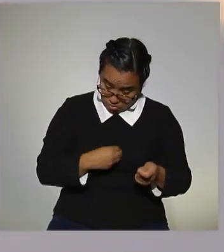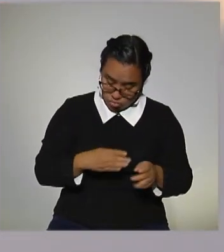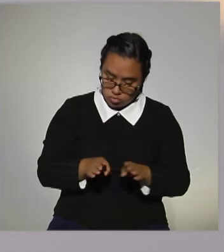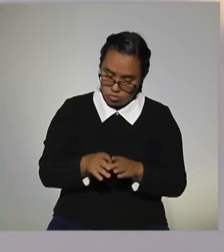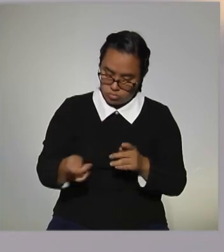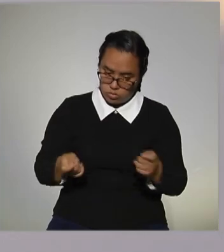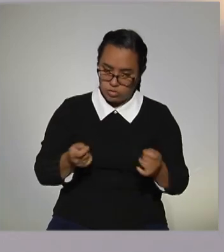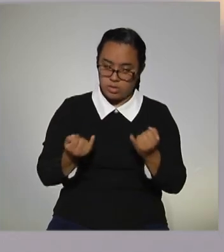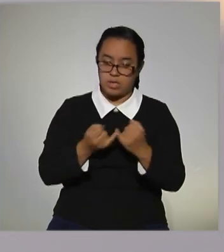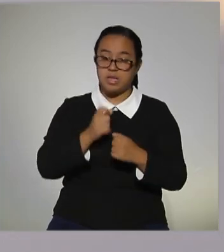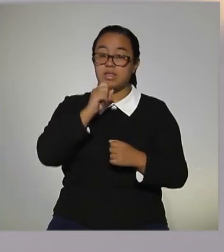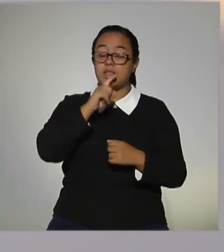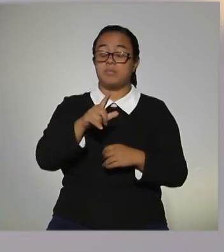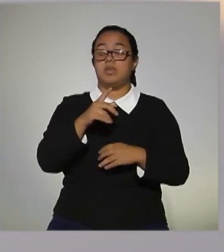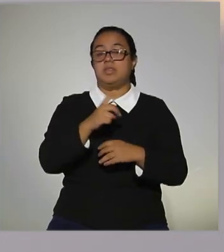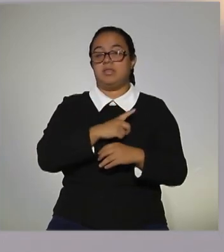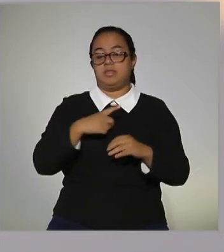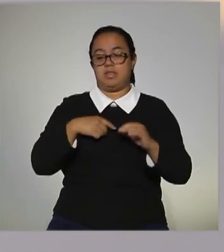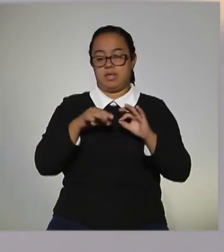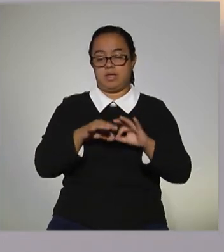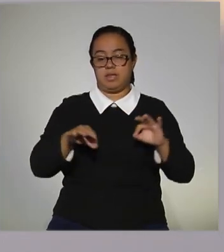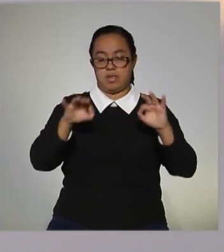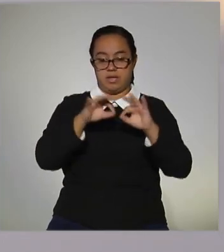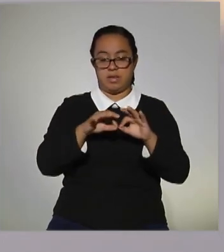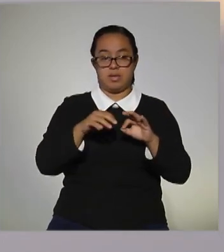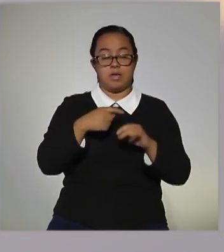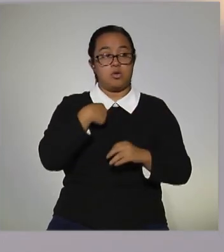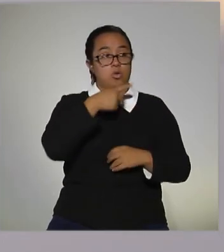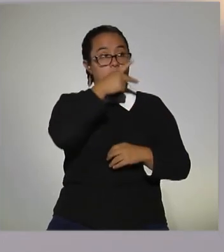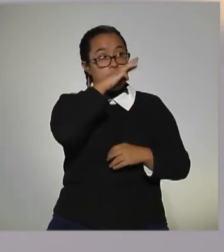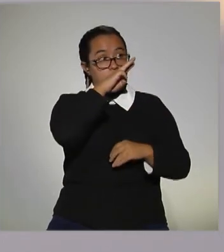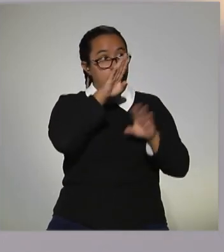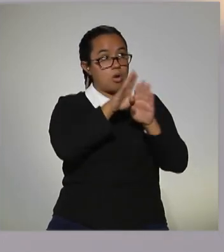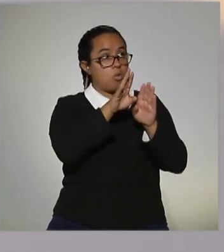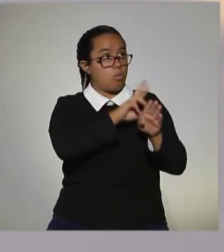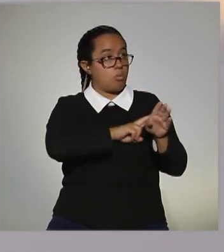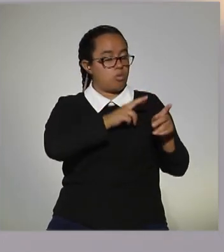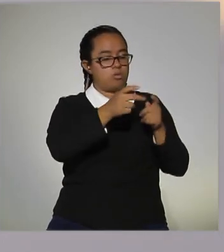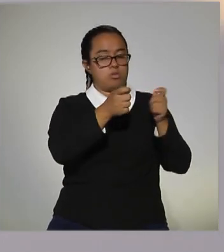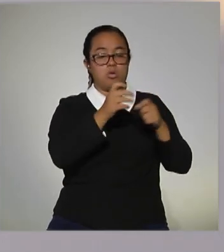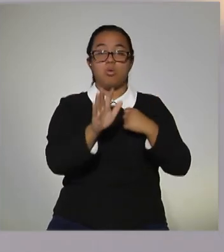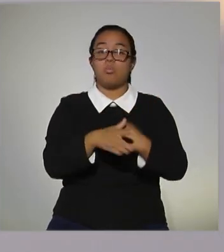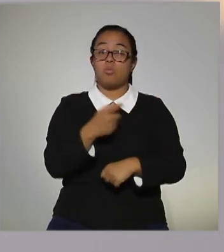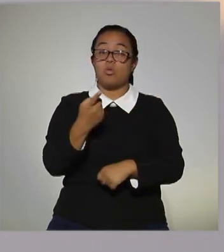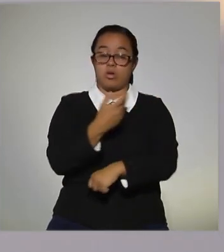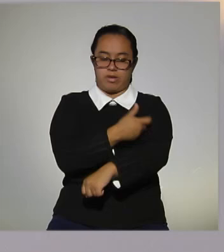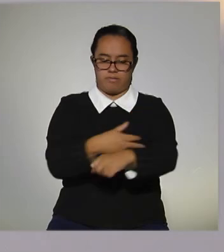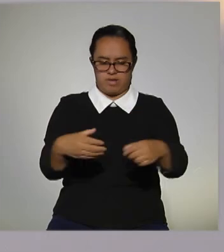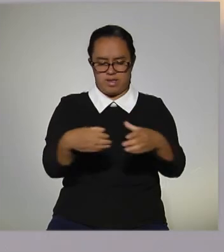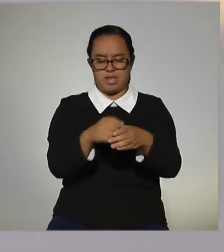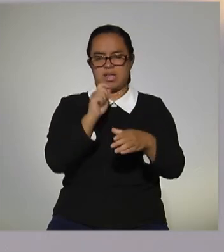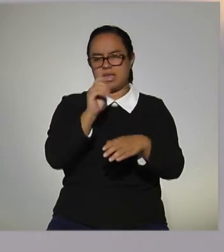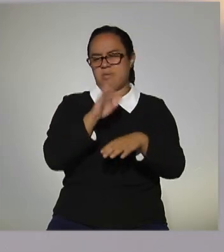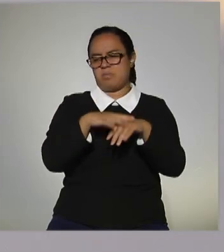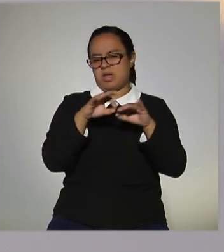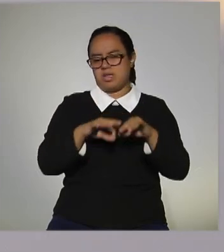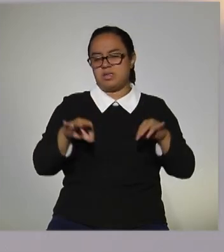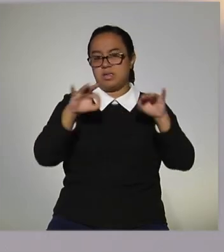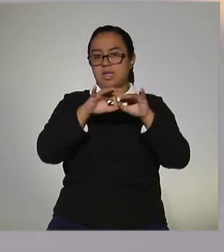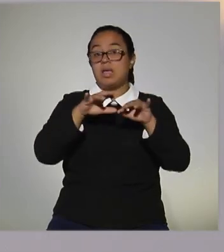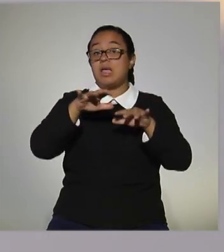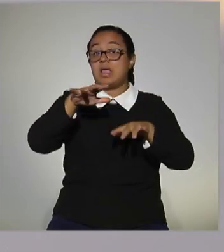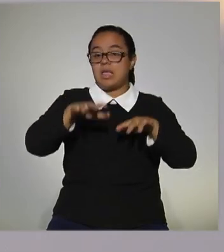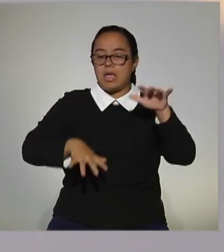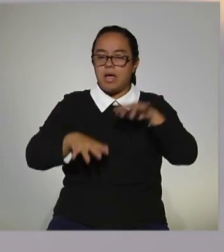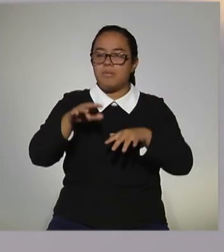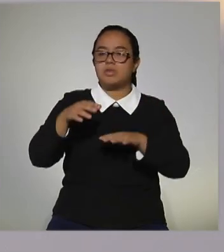importante cómo manejar el resentimiento hacia los padres, porque la familia es la base más importante y a veces es donde